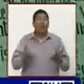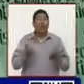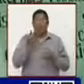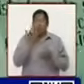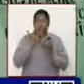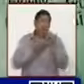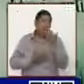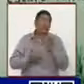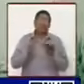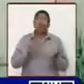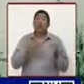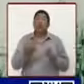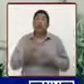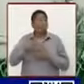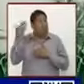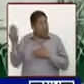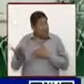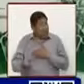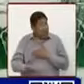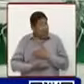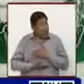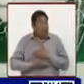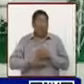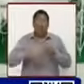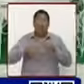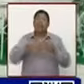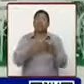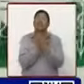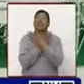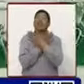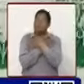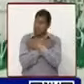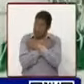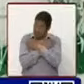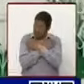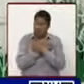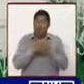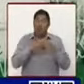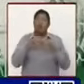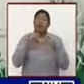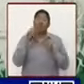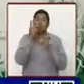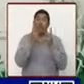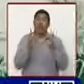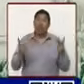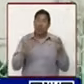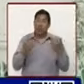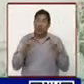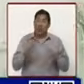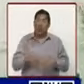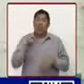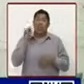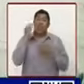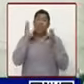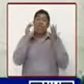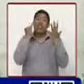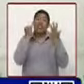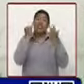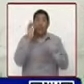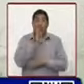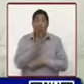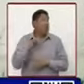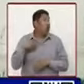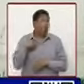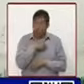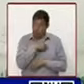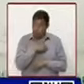dulce muerte. Bienvenidos al Cementerio General de Potosí. Son las 6 de la tarde y prácticamente todos ya se fueron. Nos quedamos